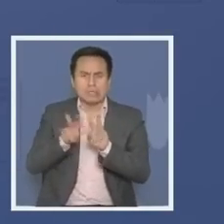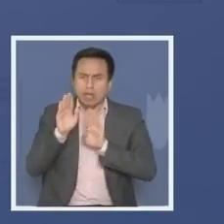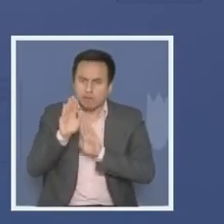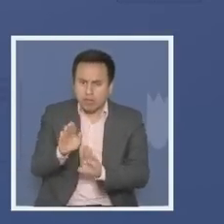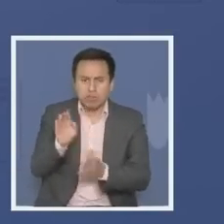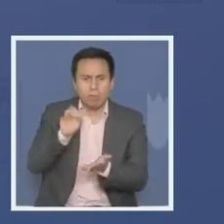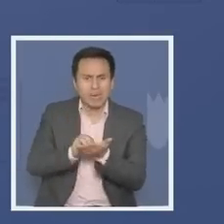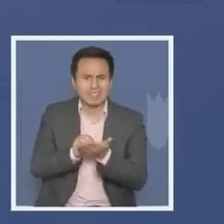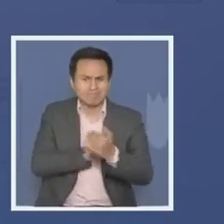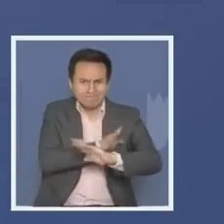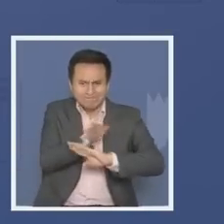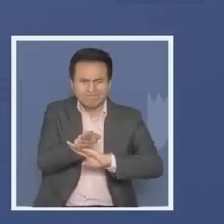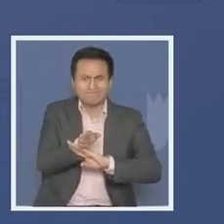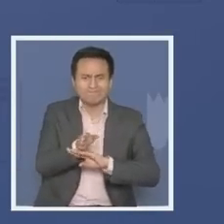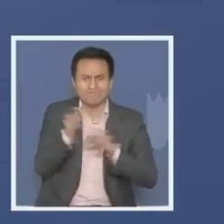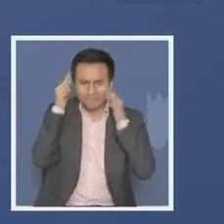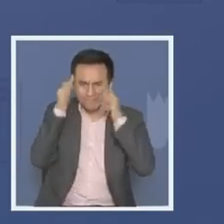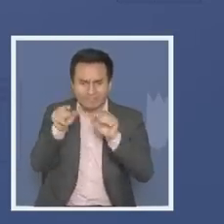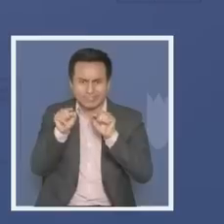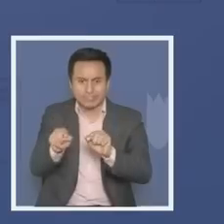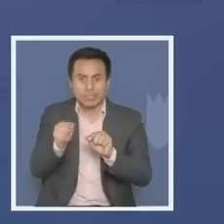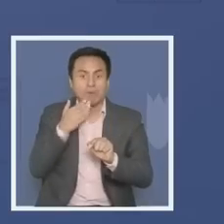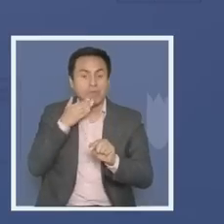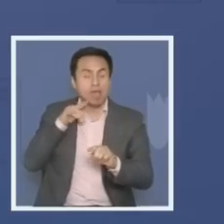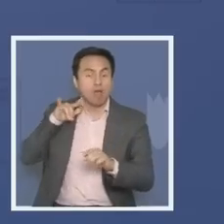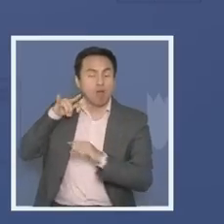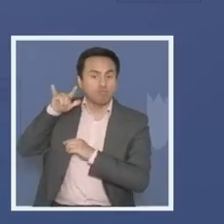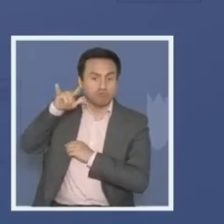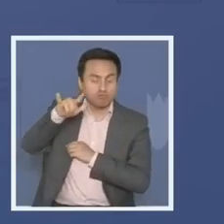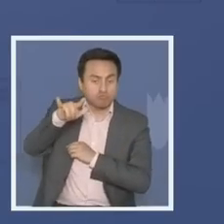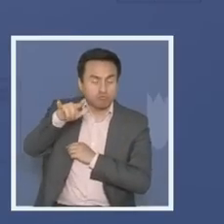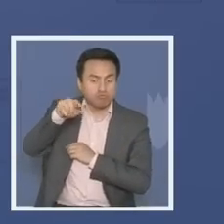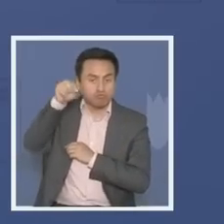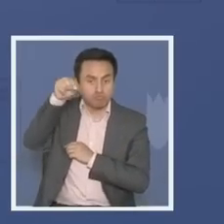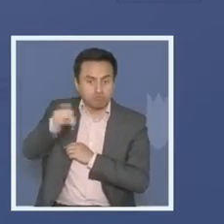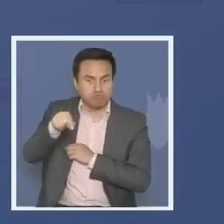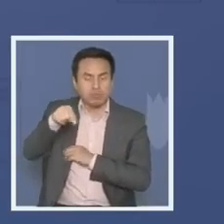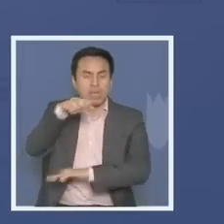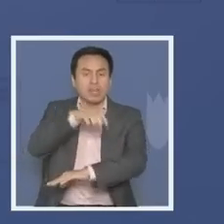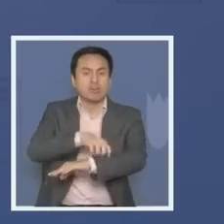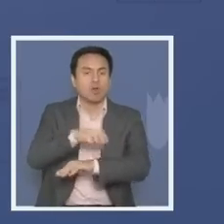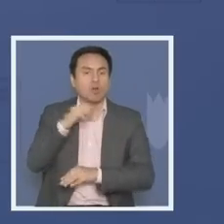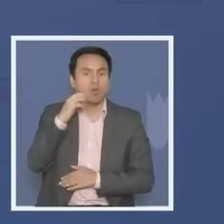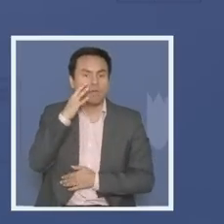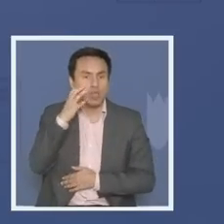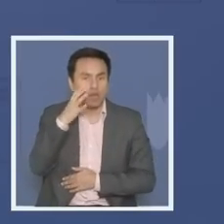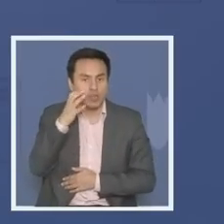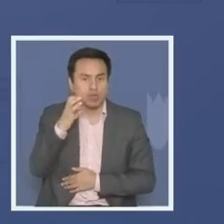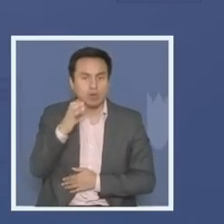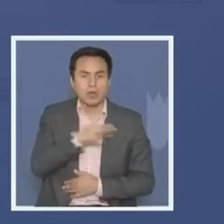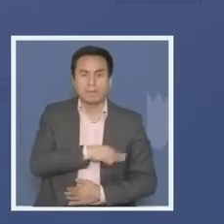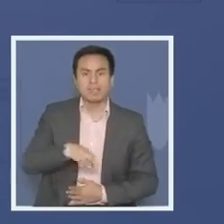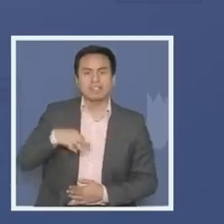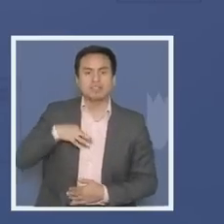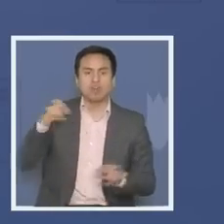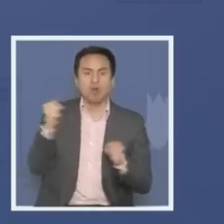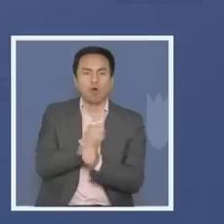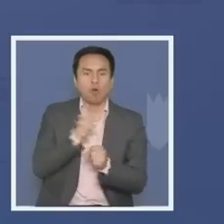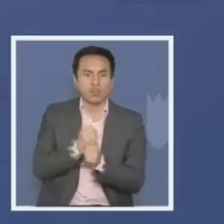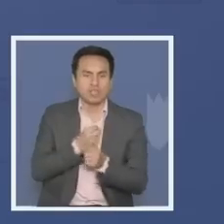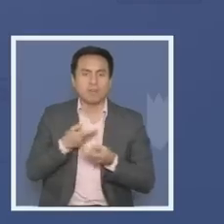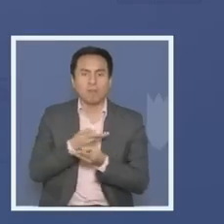todo el despliegue que está viendo. También está volando en este momento hacia la región del Biobío el ministro de